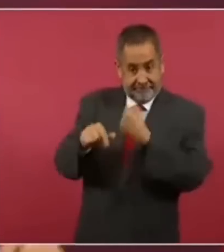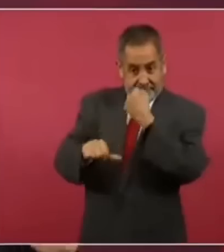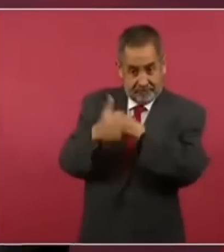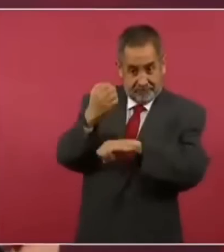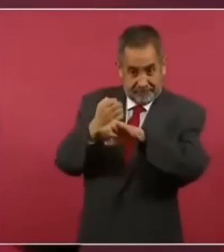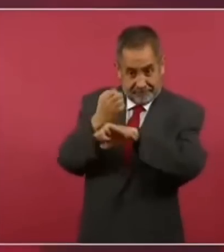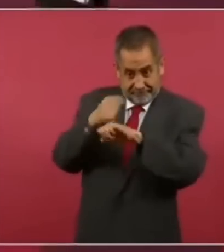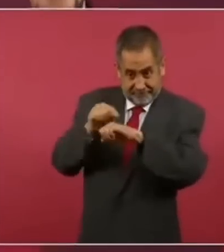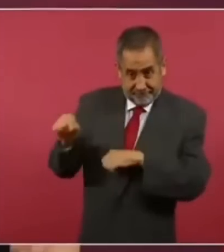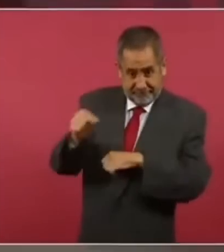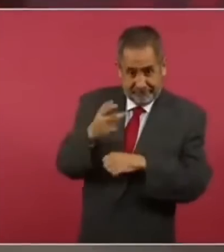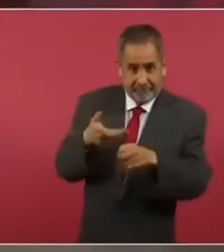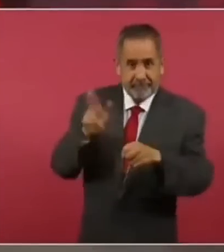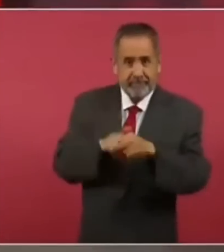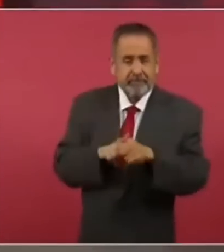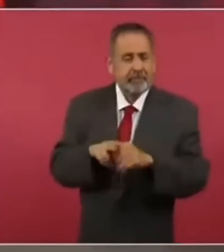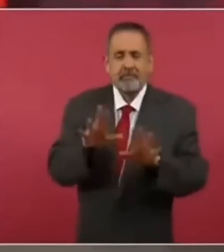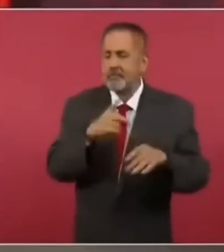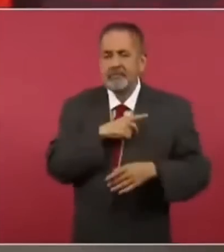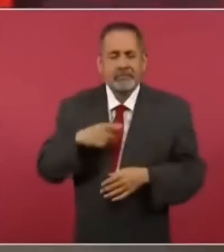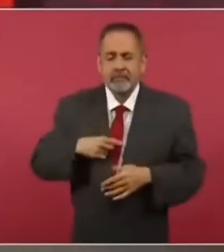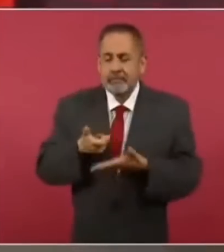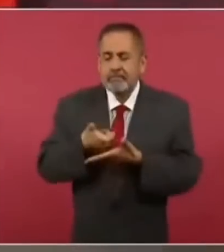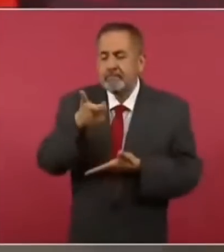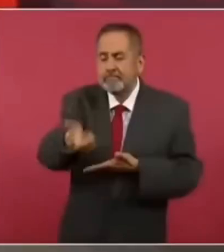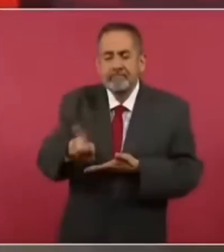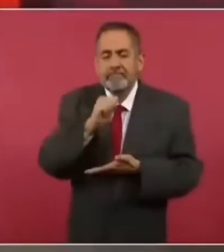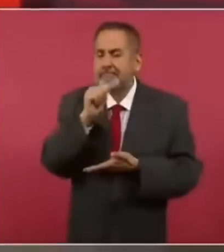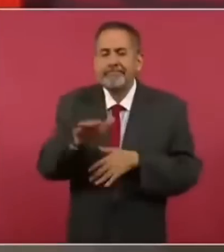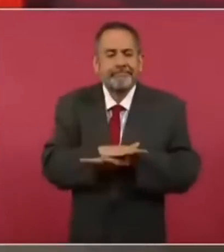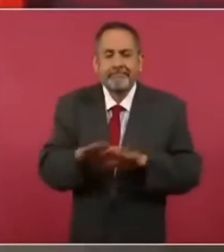11 estados las cajas registradoras.